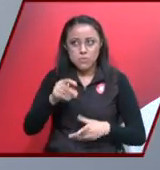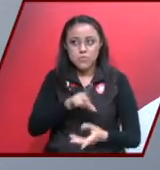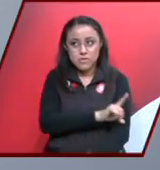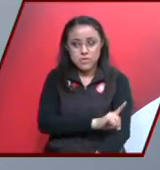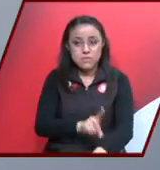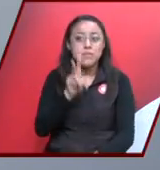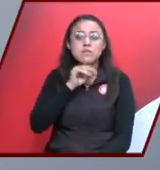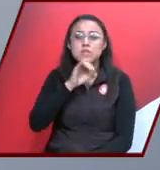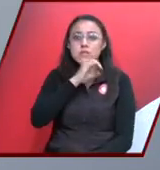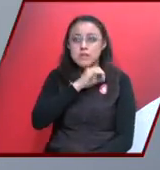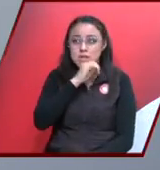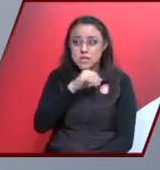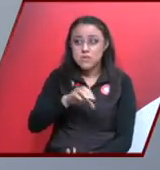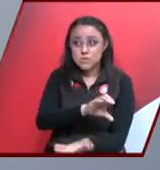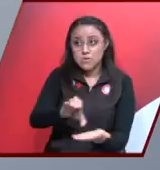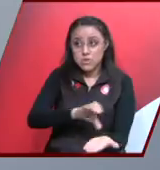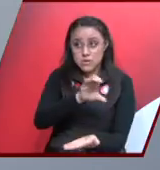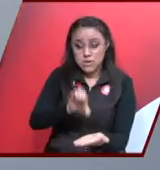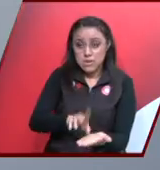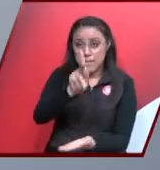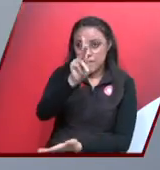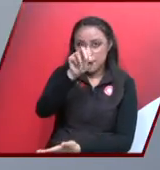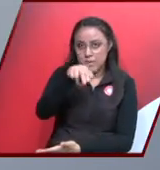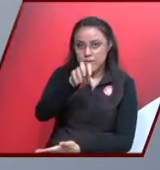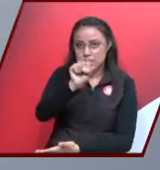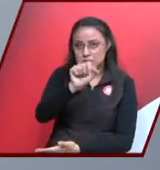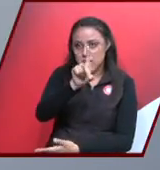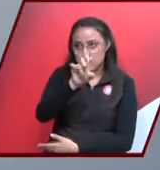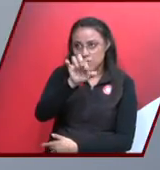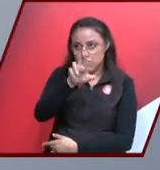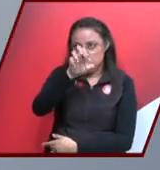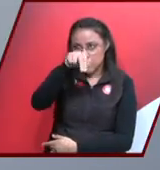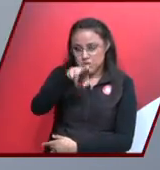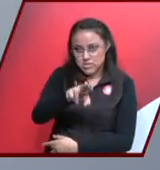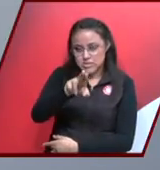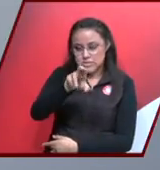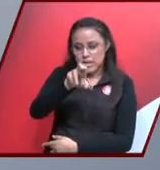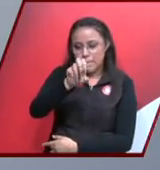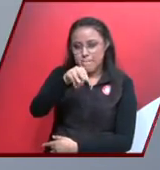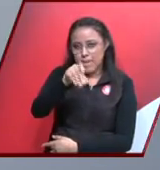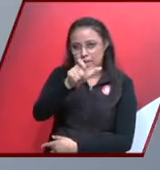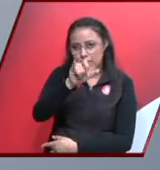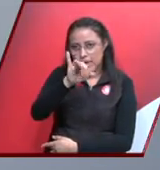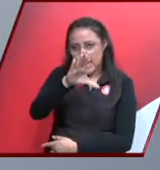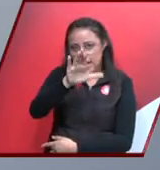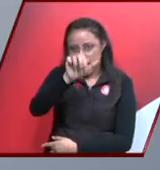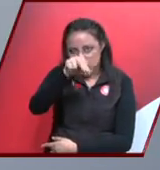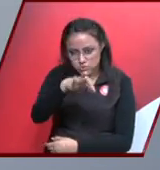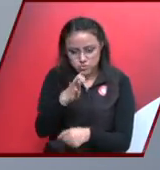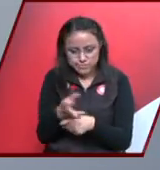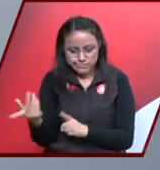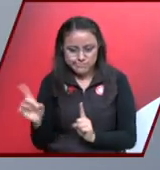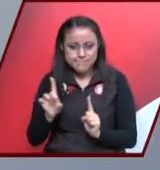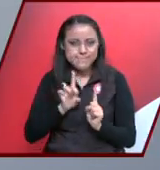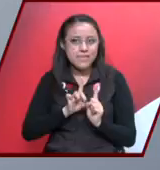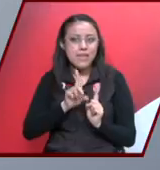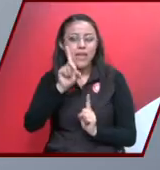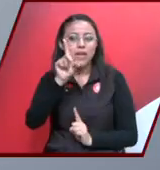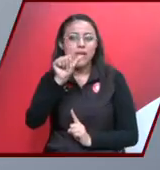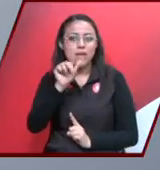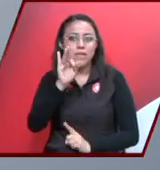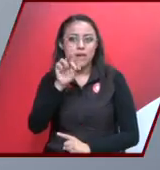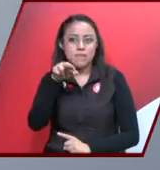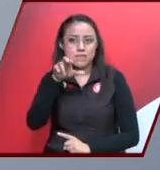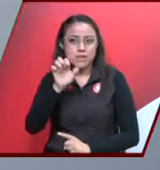delegación Venustiano Carranza en la colonia Pensadores Mexicanos. Aquí, bueno, pues le comento que nos encontramos con Dafne Pineda. Ella